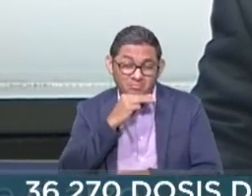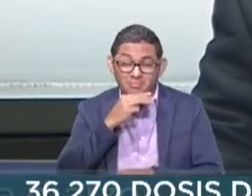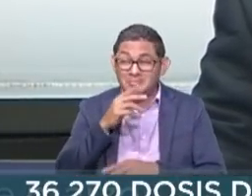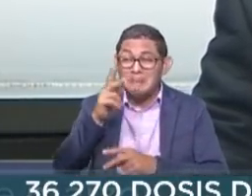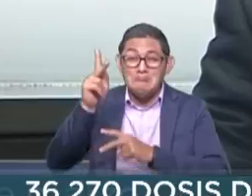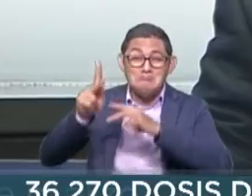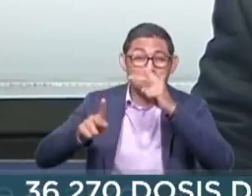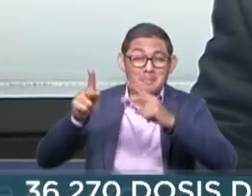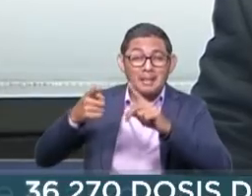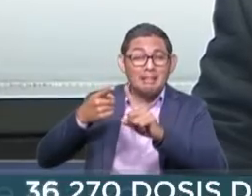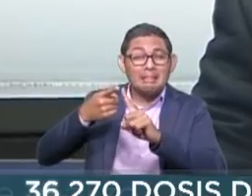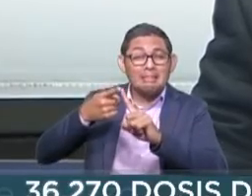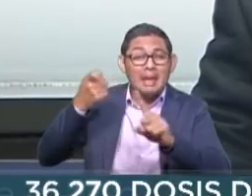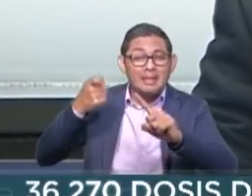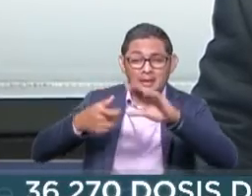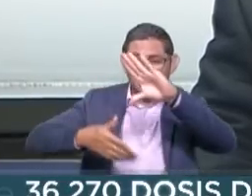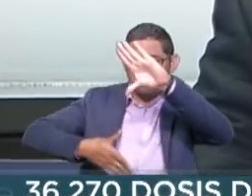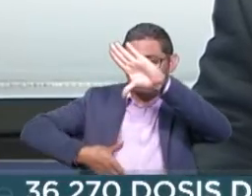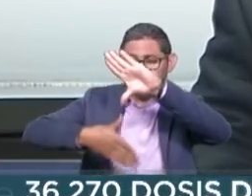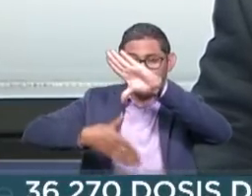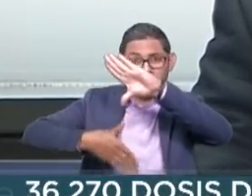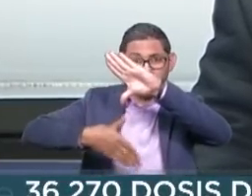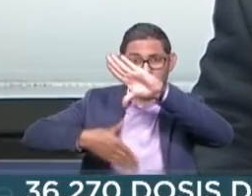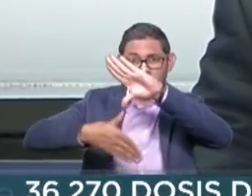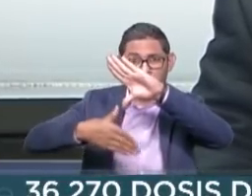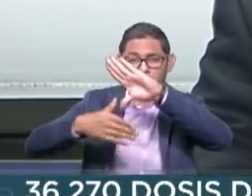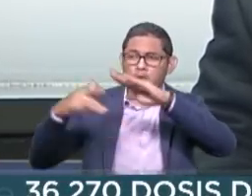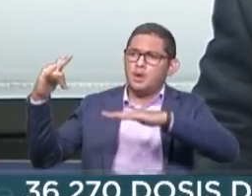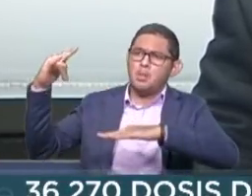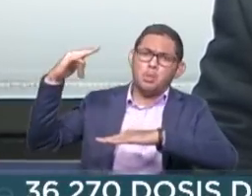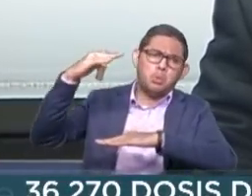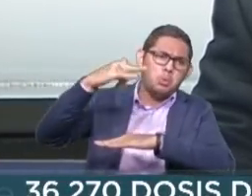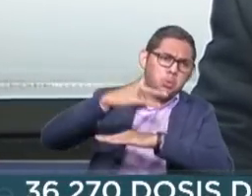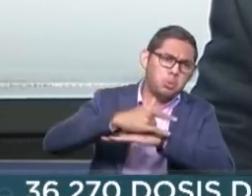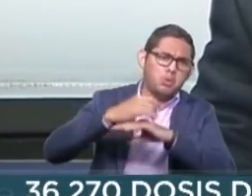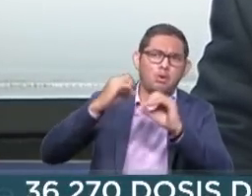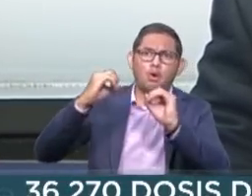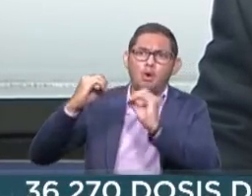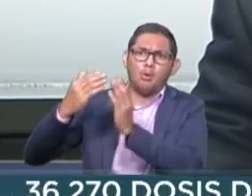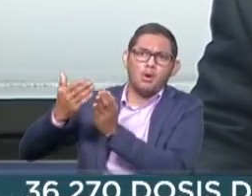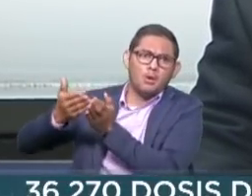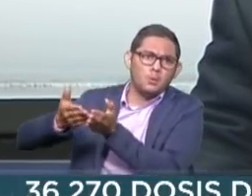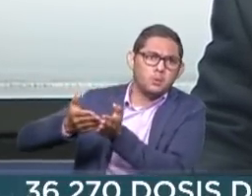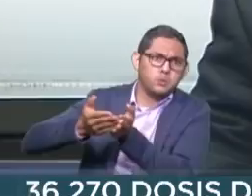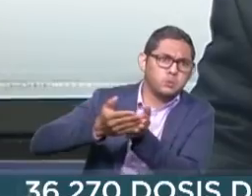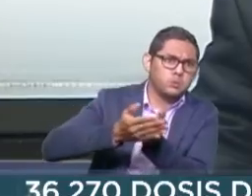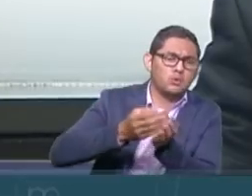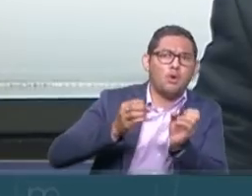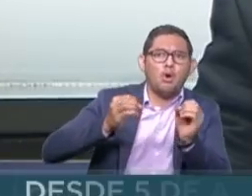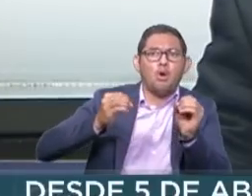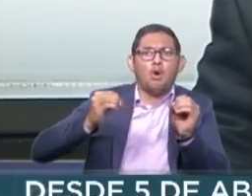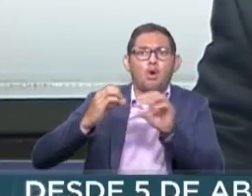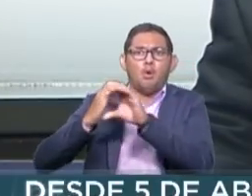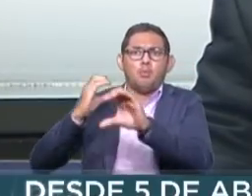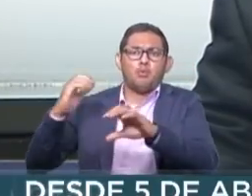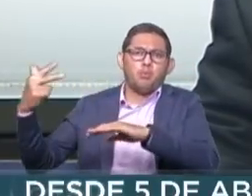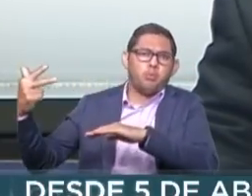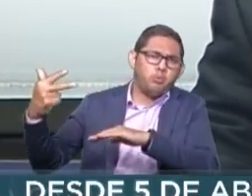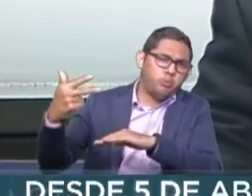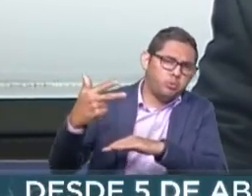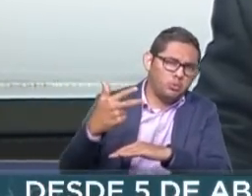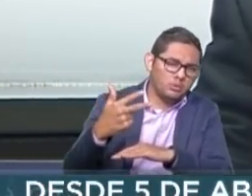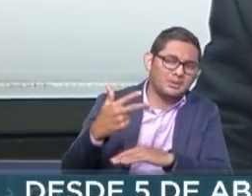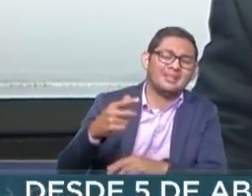aérea, marítima o terrestre, deberá traer una prueba negativa realizada con 48 horas